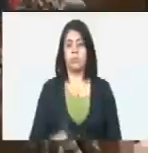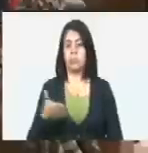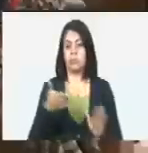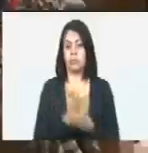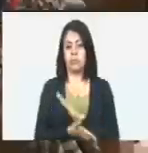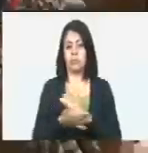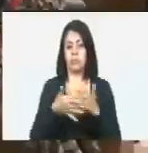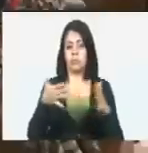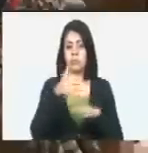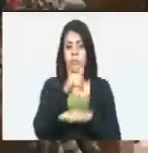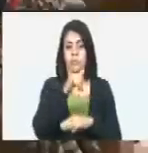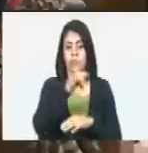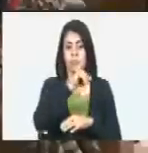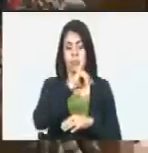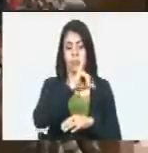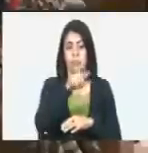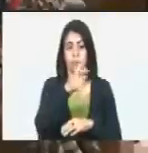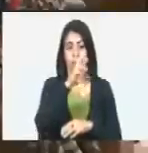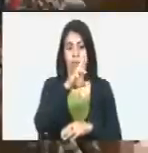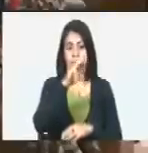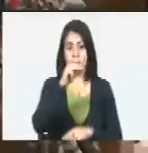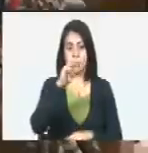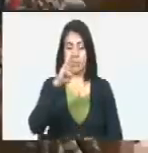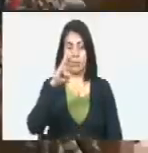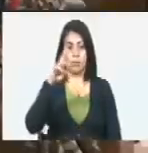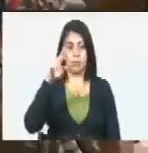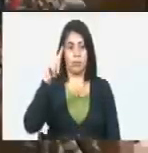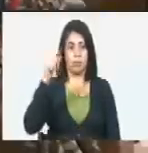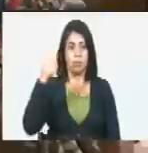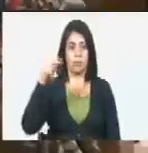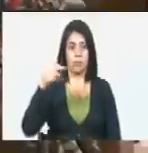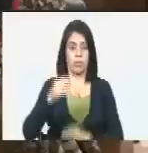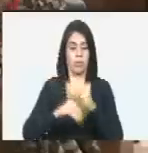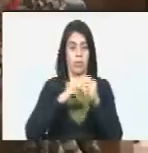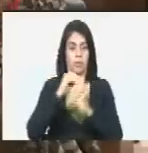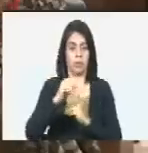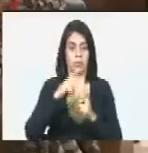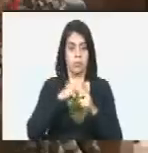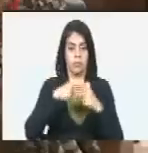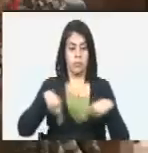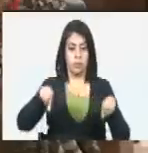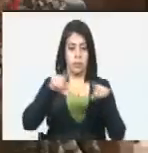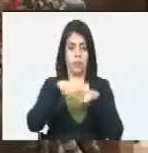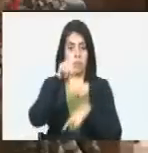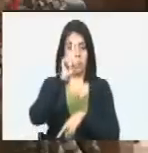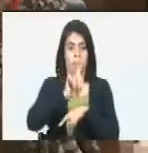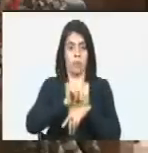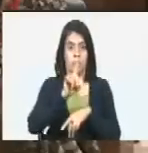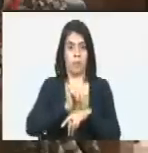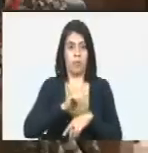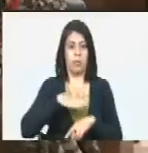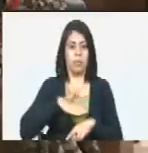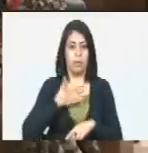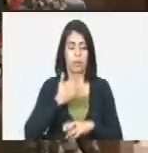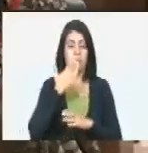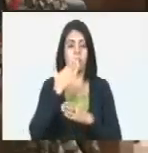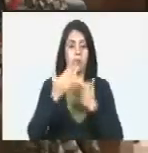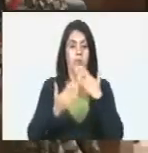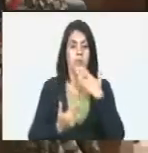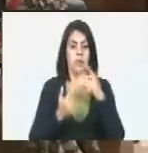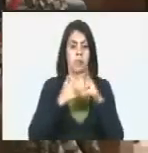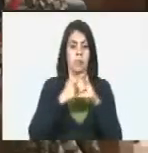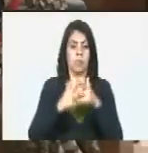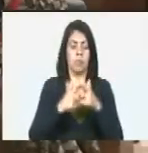Bretaña en la transferencia que le hace a Guyana. La única que puede reclamar el utis possidetis